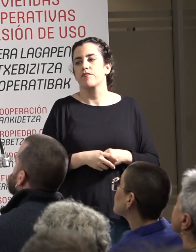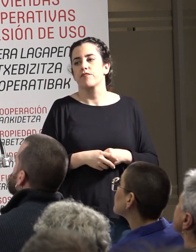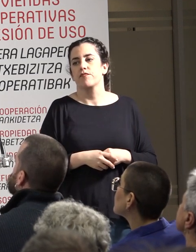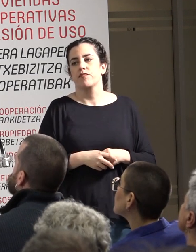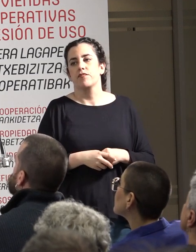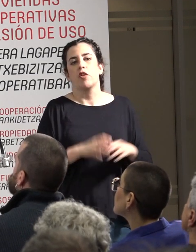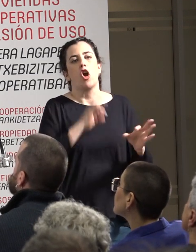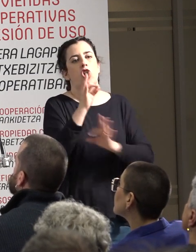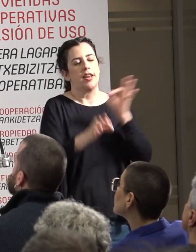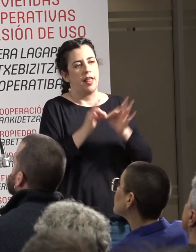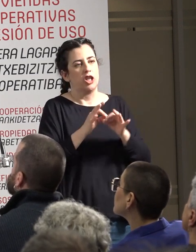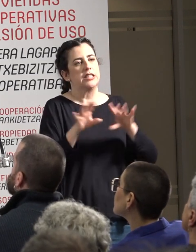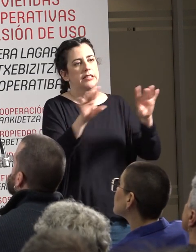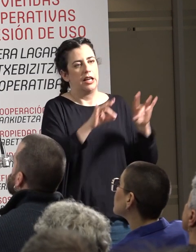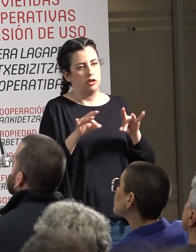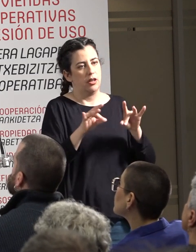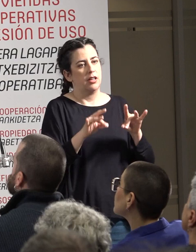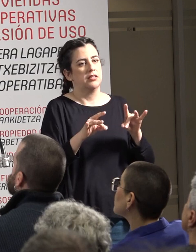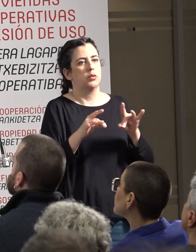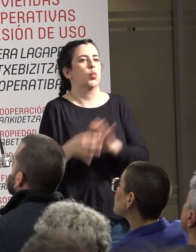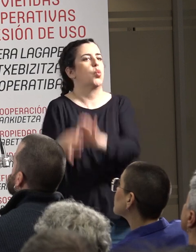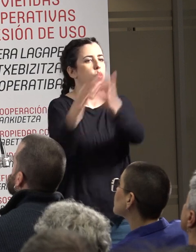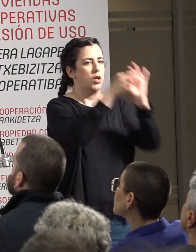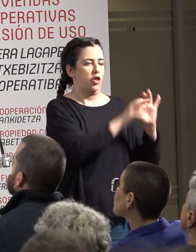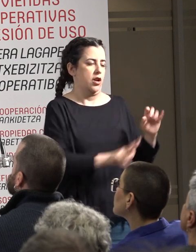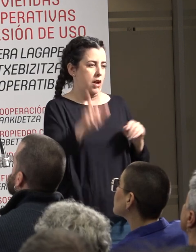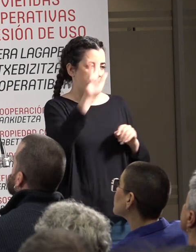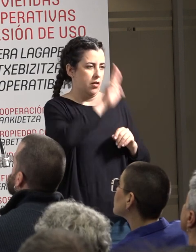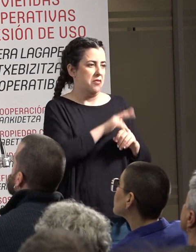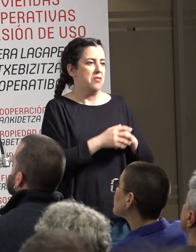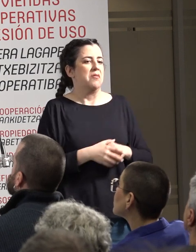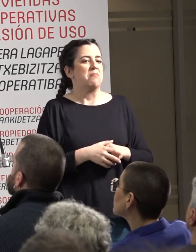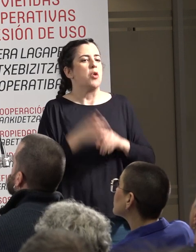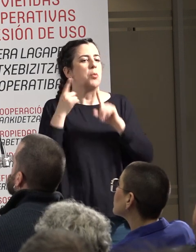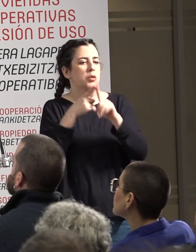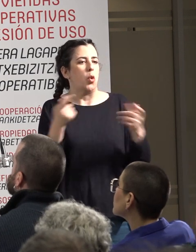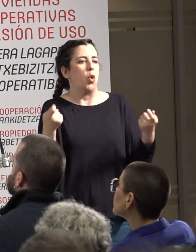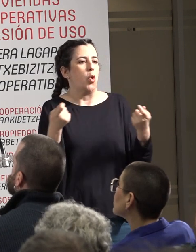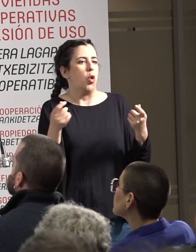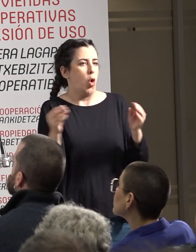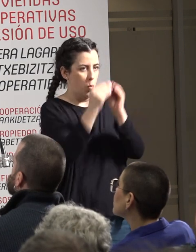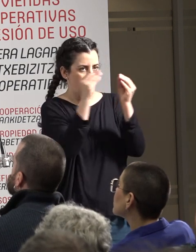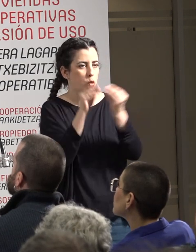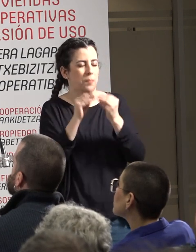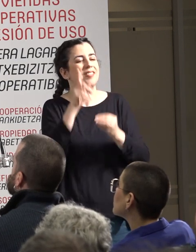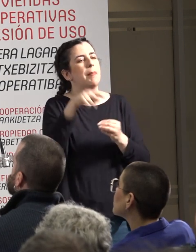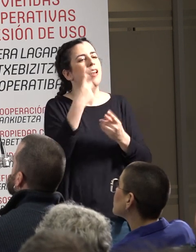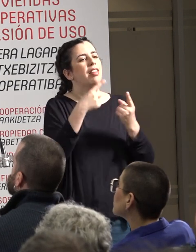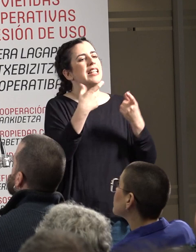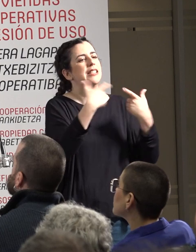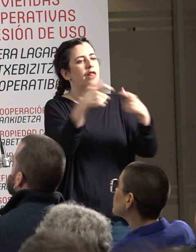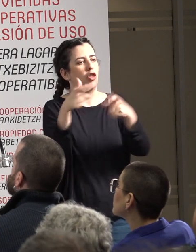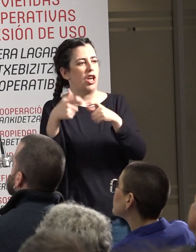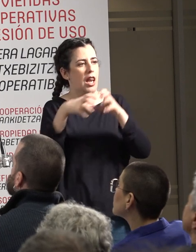en organizaciones territoriales que se unen a nivel estatal con un fin común y que, aparte de las territoriales, hay sectoriales y